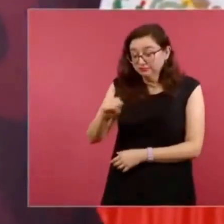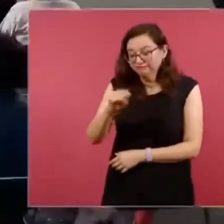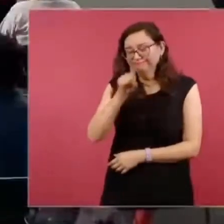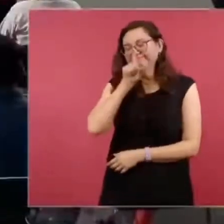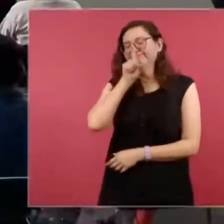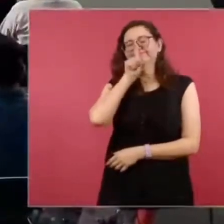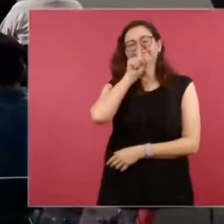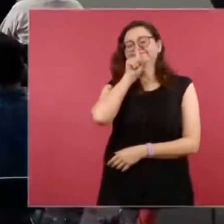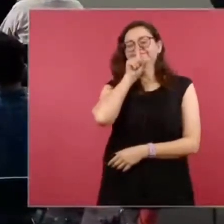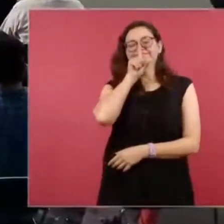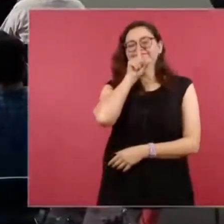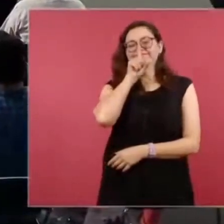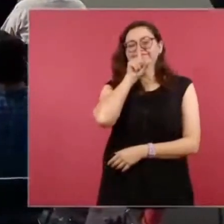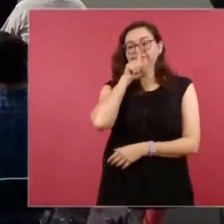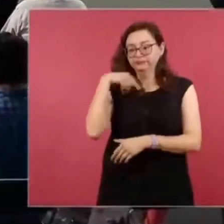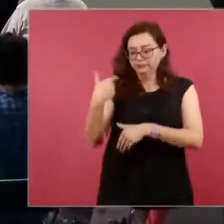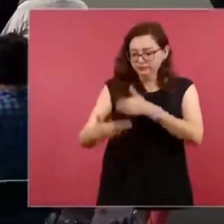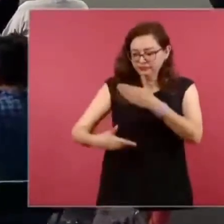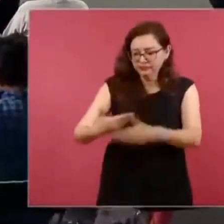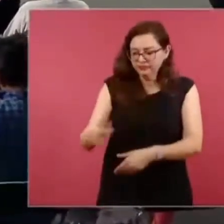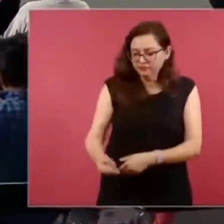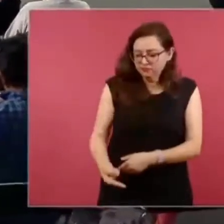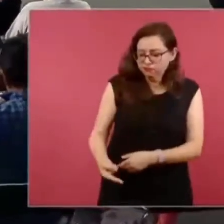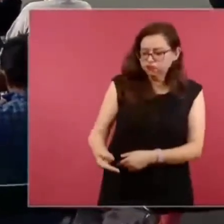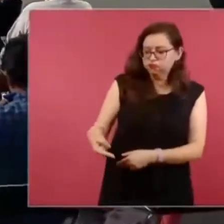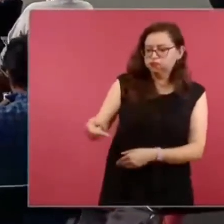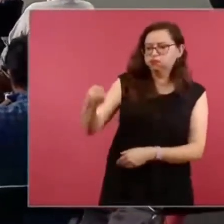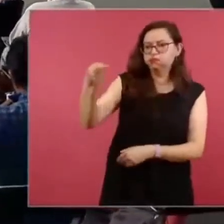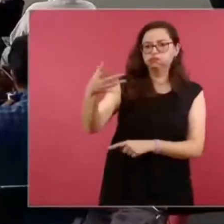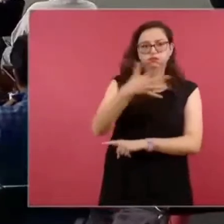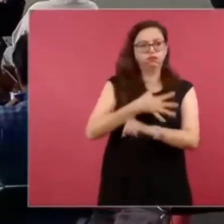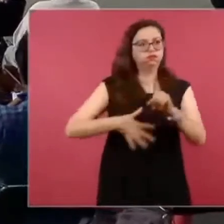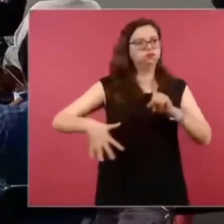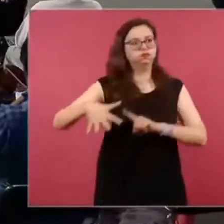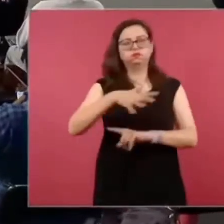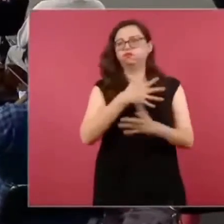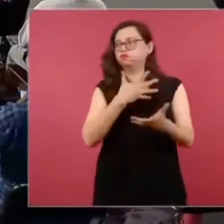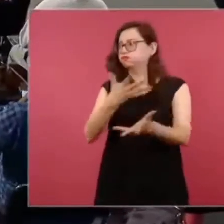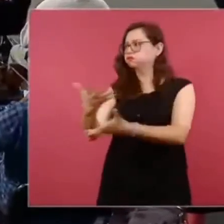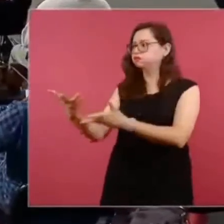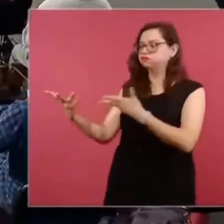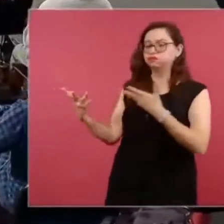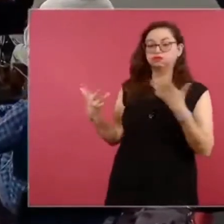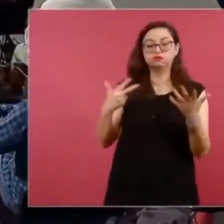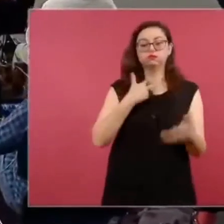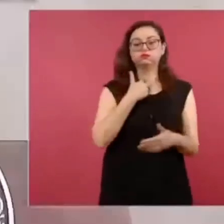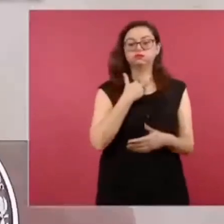el camino de las conductas antisociales. Esto lo tenemos que seguir